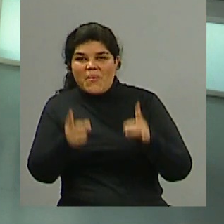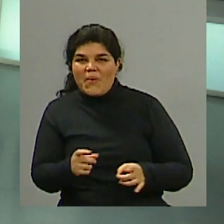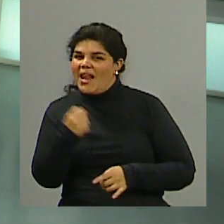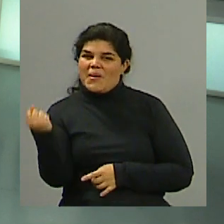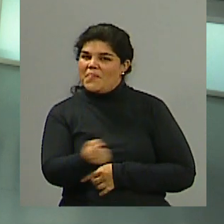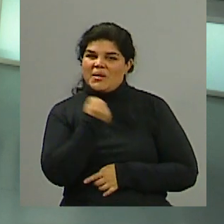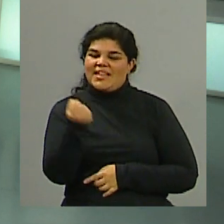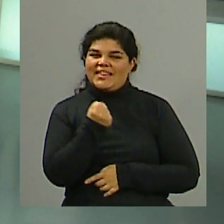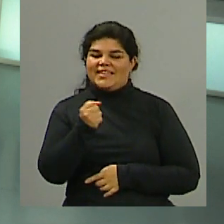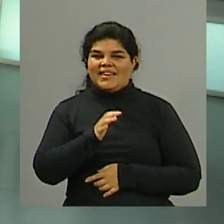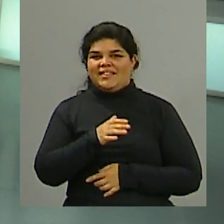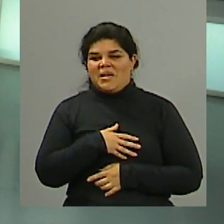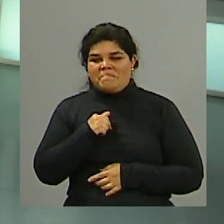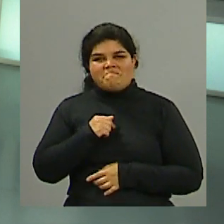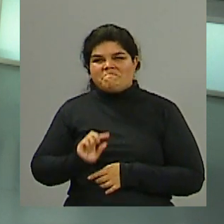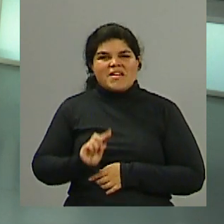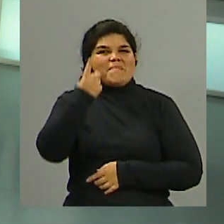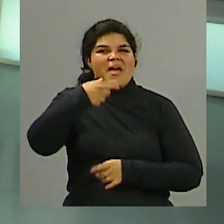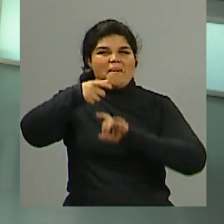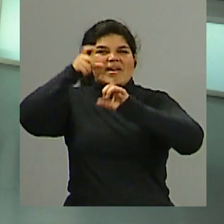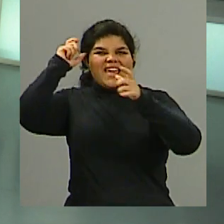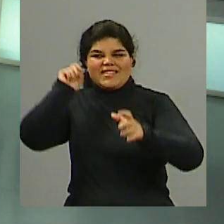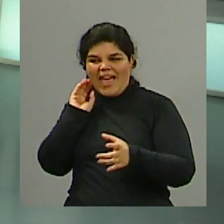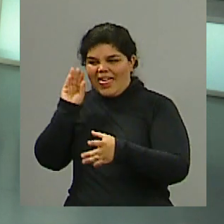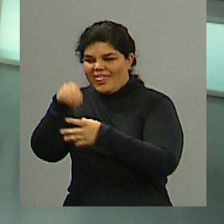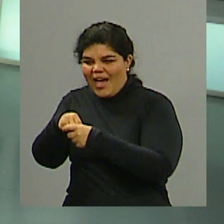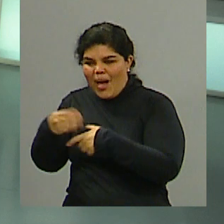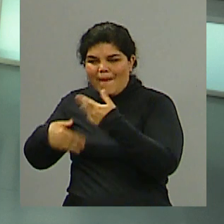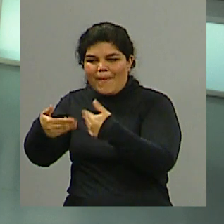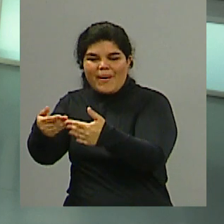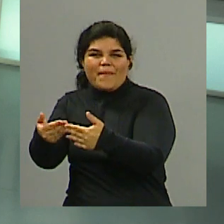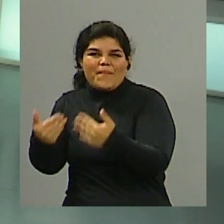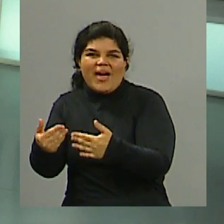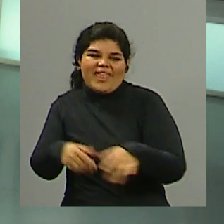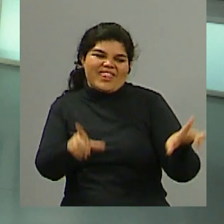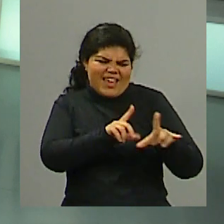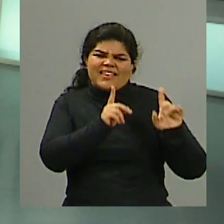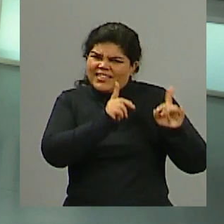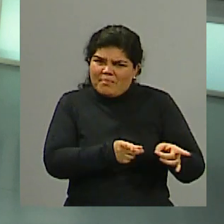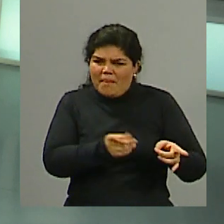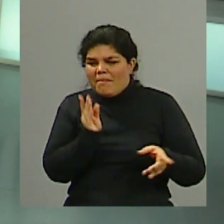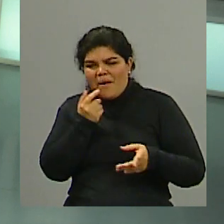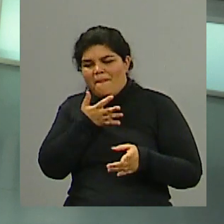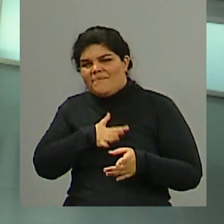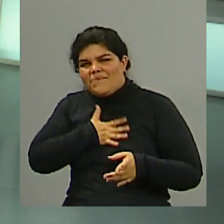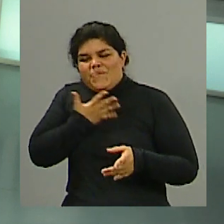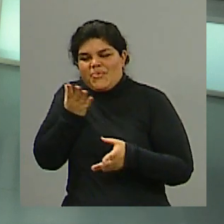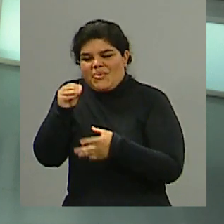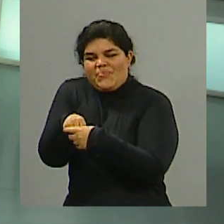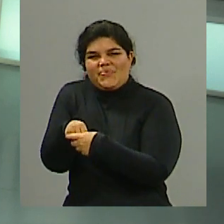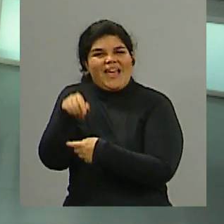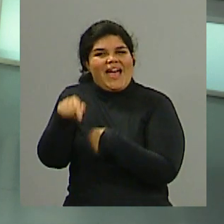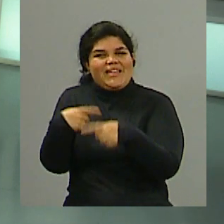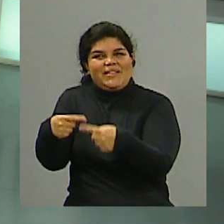primer amor, esa primera casa en donde empezamos a desarrollar esta profesión dentro de la comunicación, ¿sí?